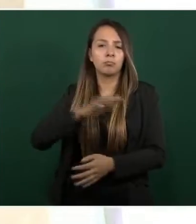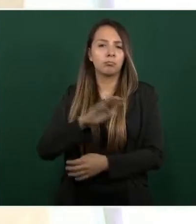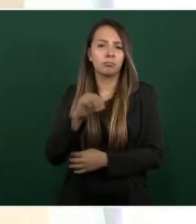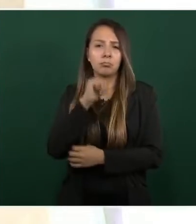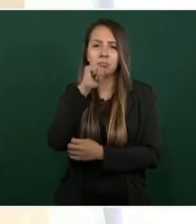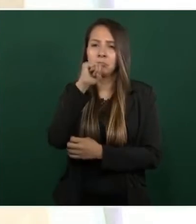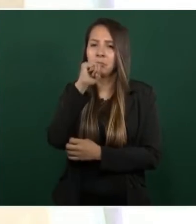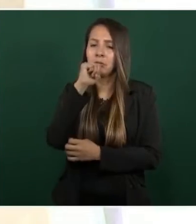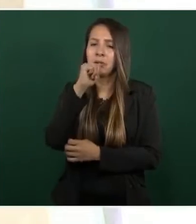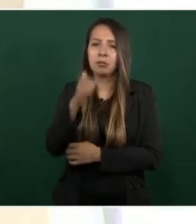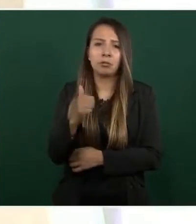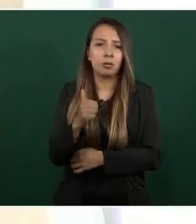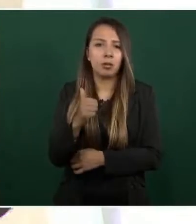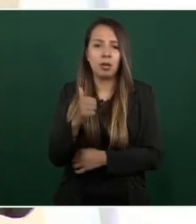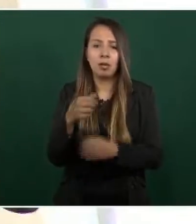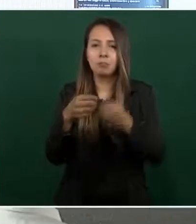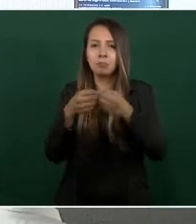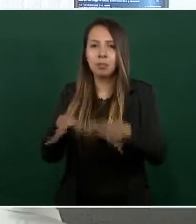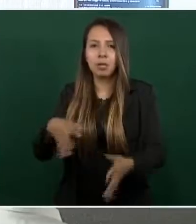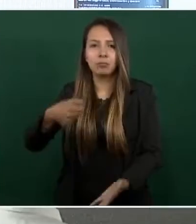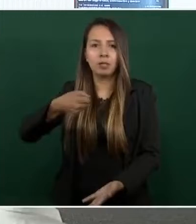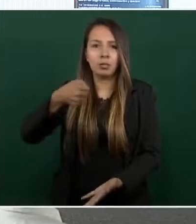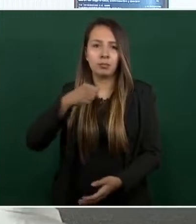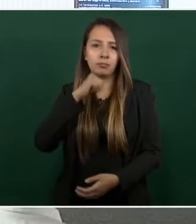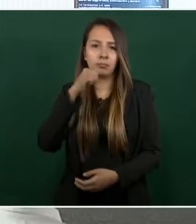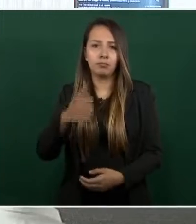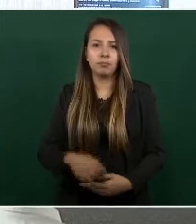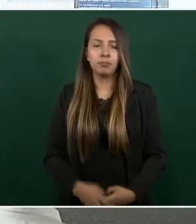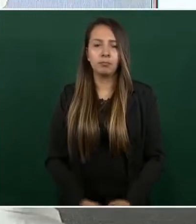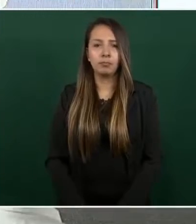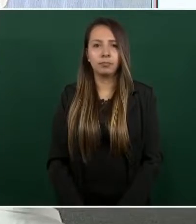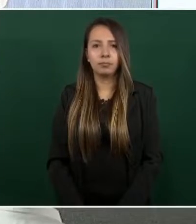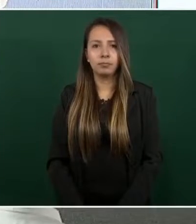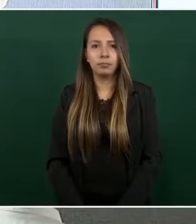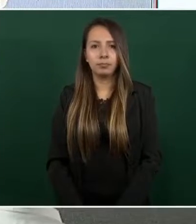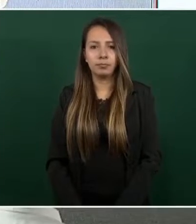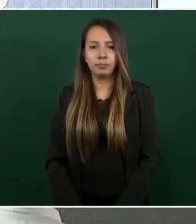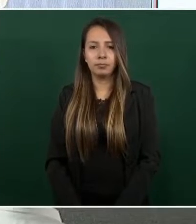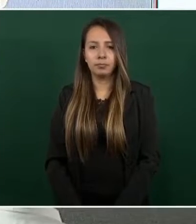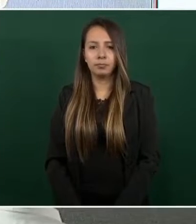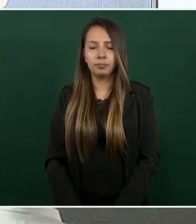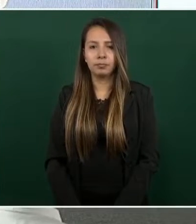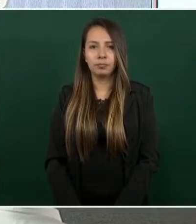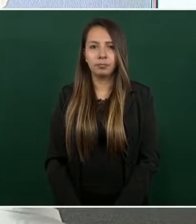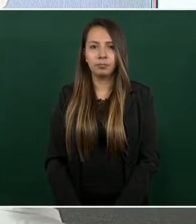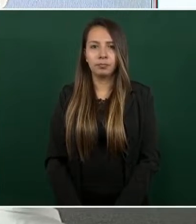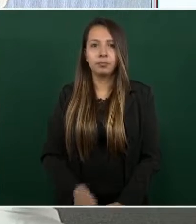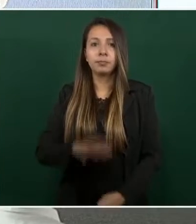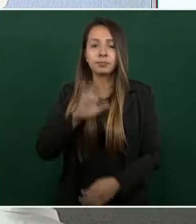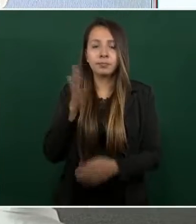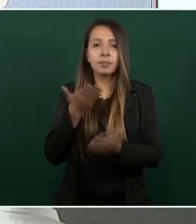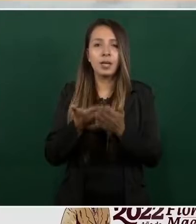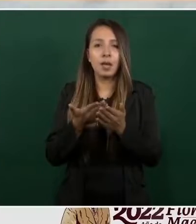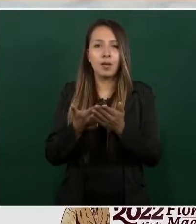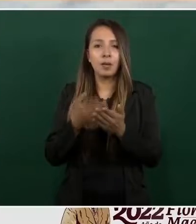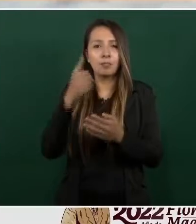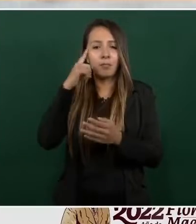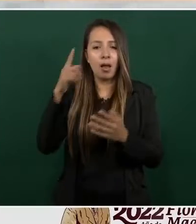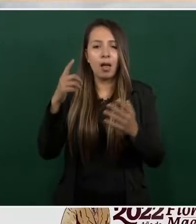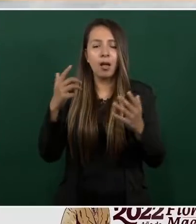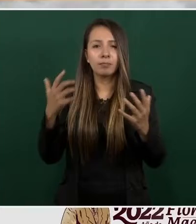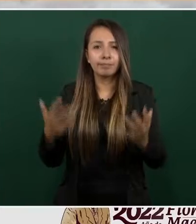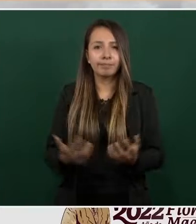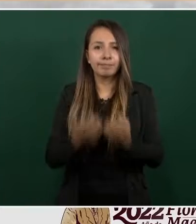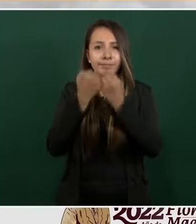ni una maleta extraviada. La que sigue, por favor. En lo que se refiere a operaciones de búsqueda y rescate, salvaguarda de la